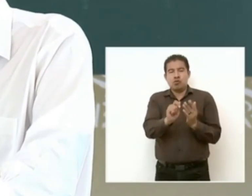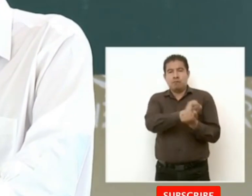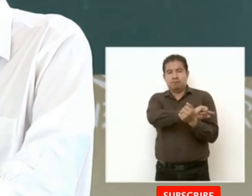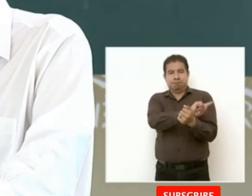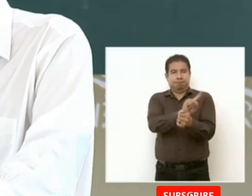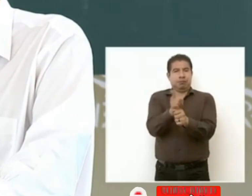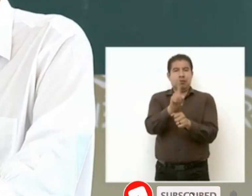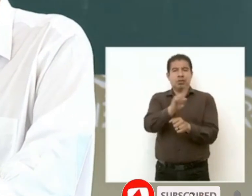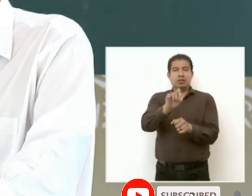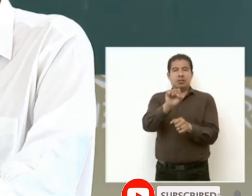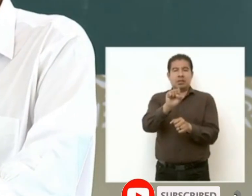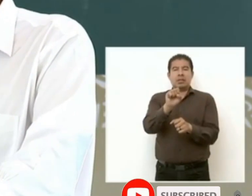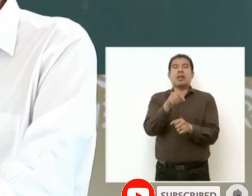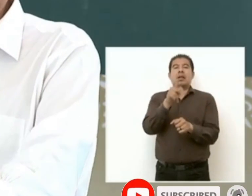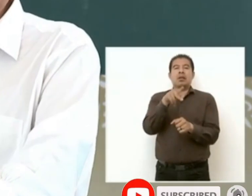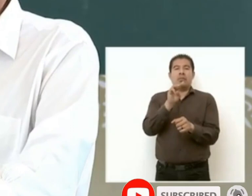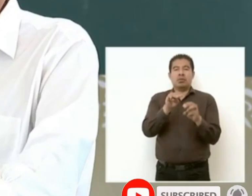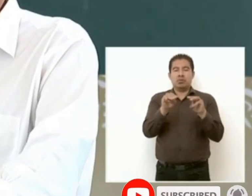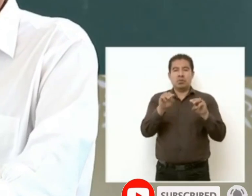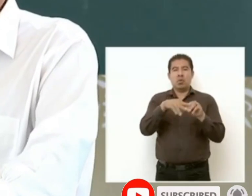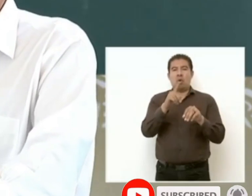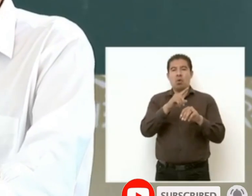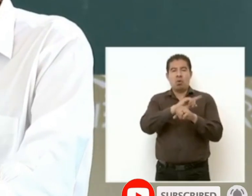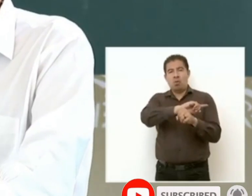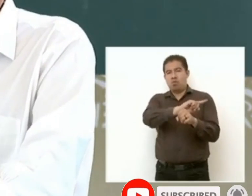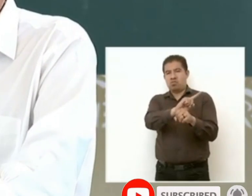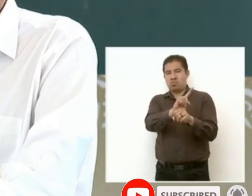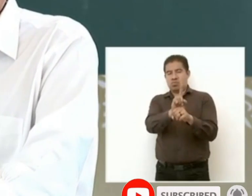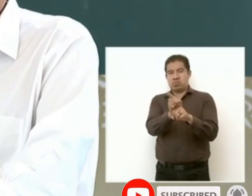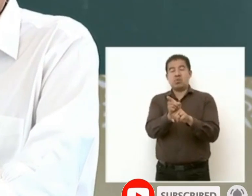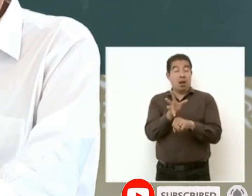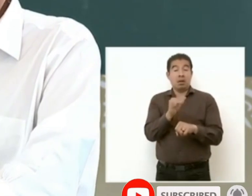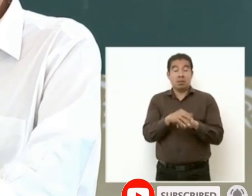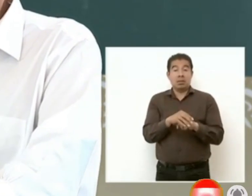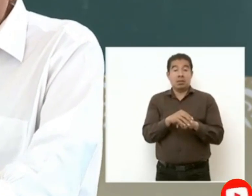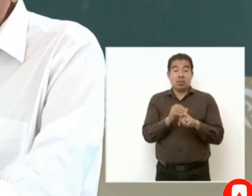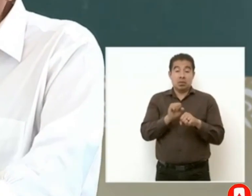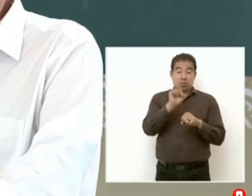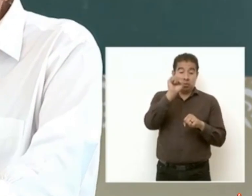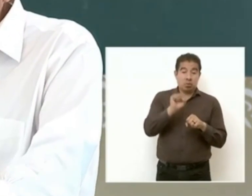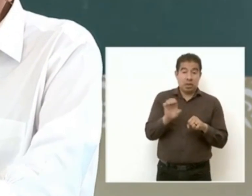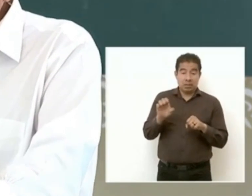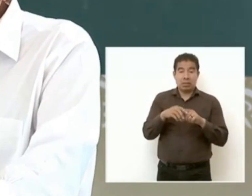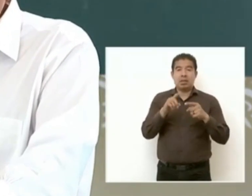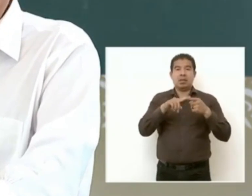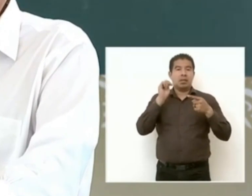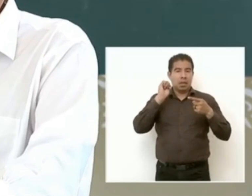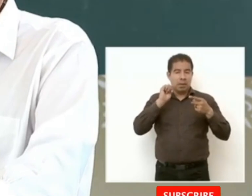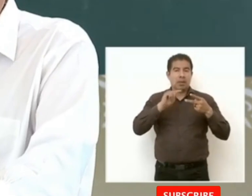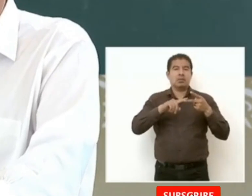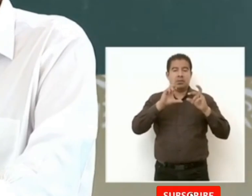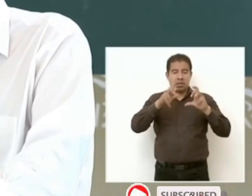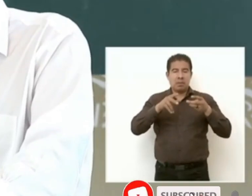hora en todo el sureste, Tabasco, Chiapas, Campeche,